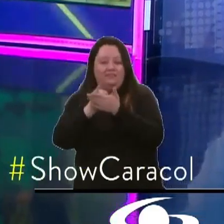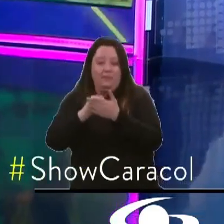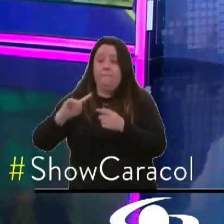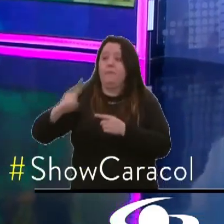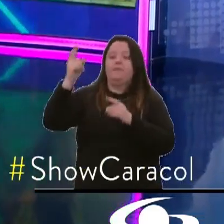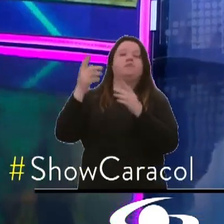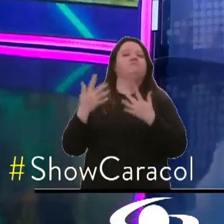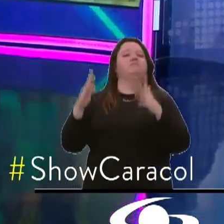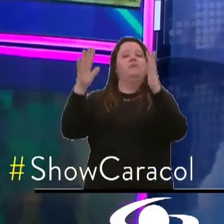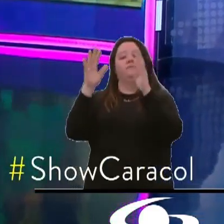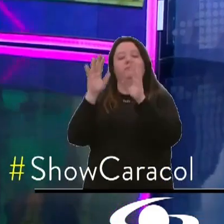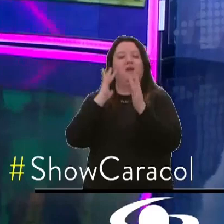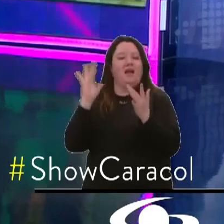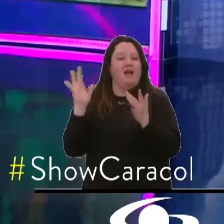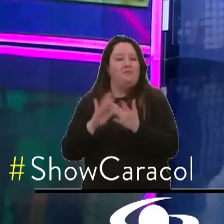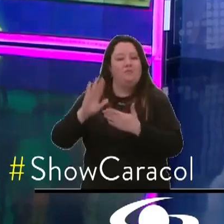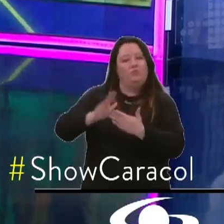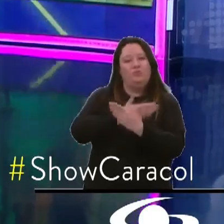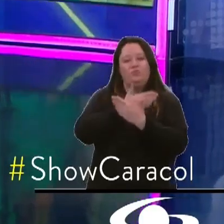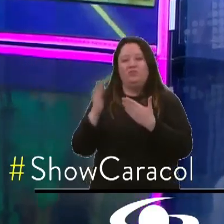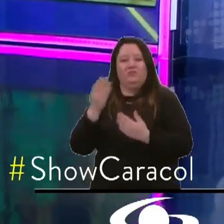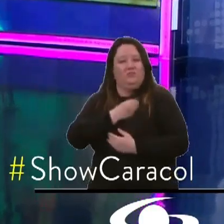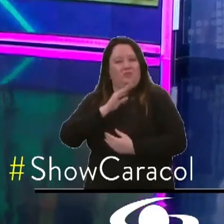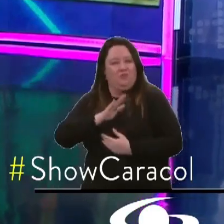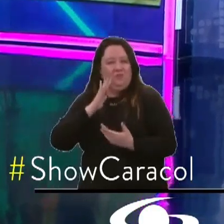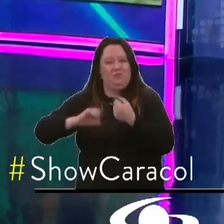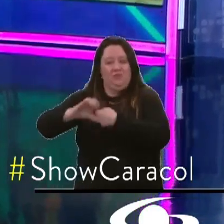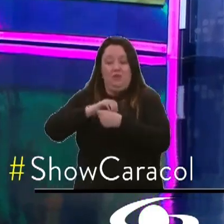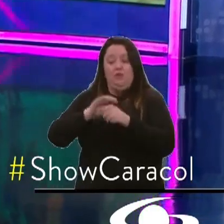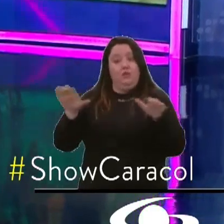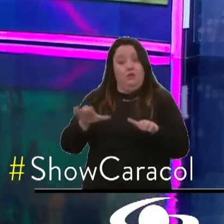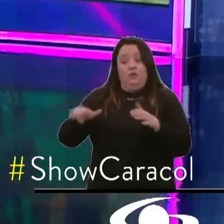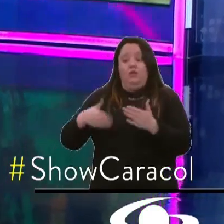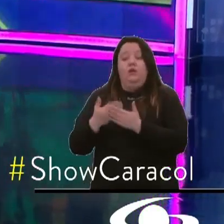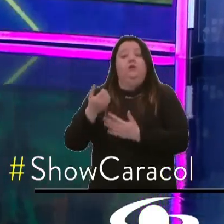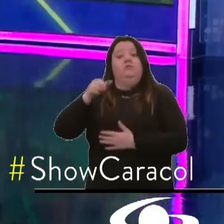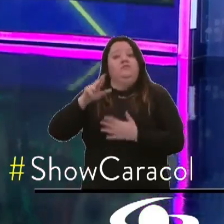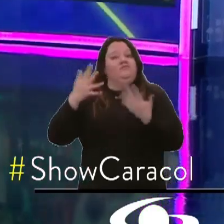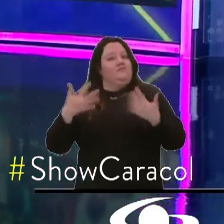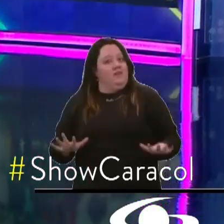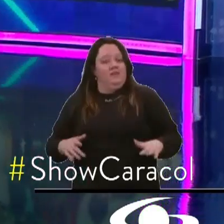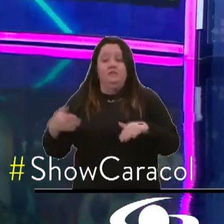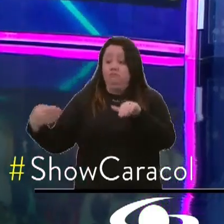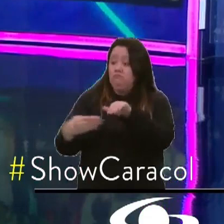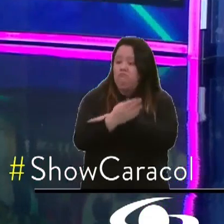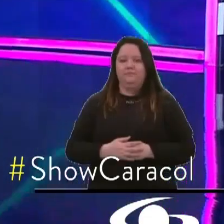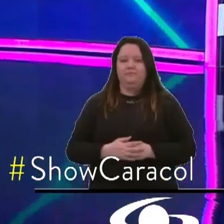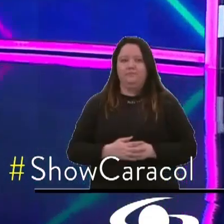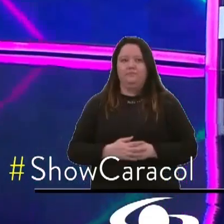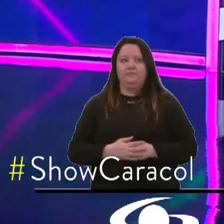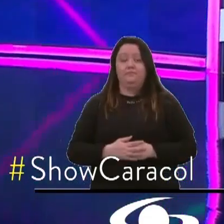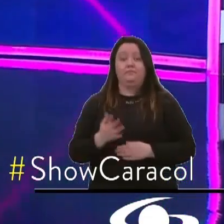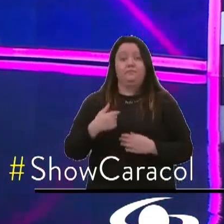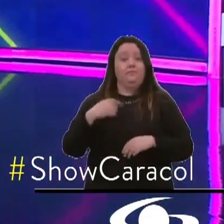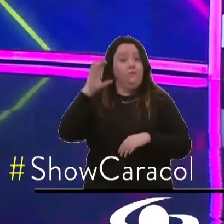música sacra o música litúrgica de la ciudad. El evento irá hasta el miércoles y la entrada es completamente libre. A